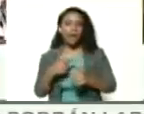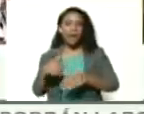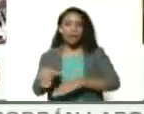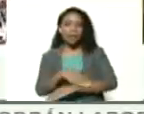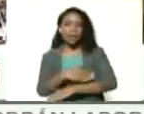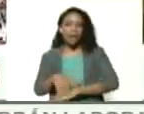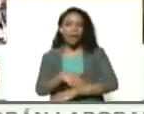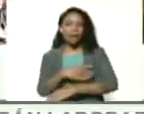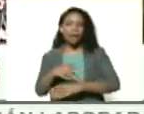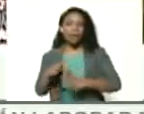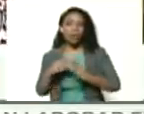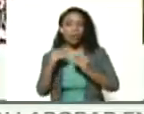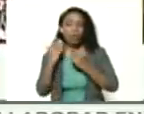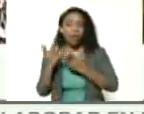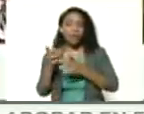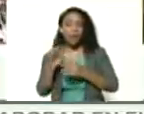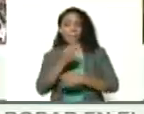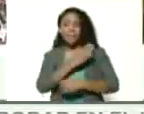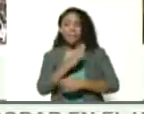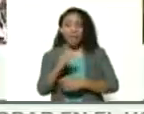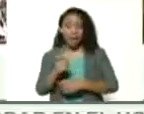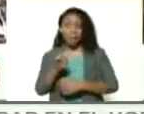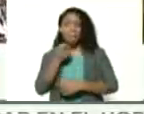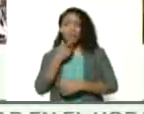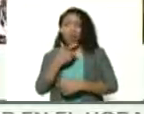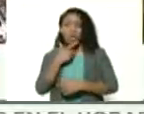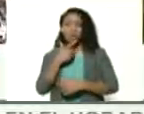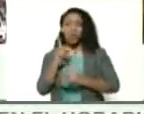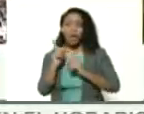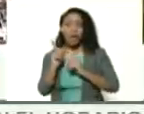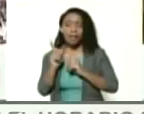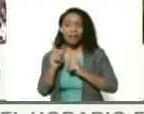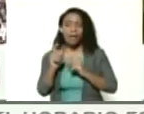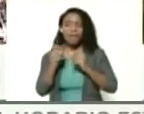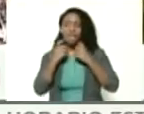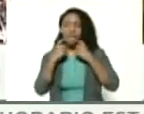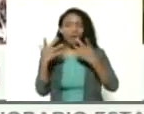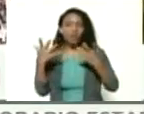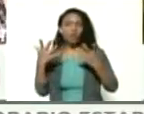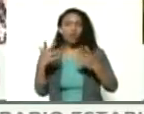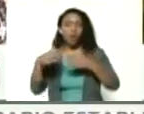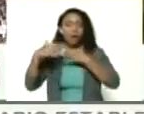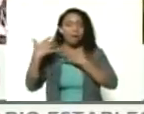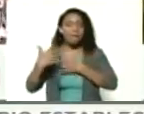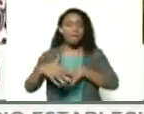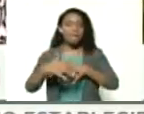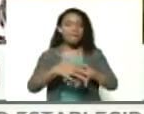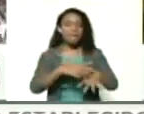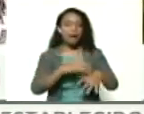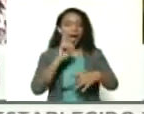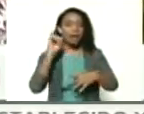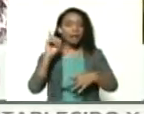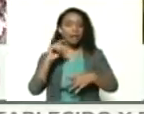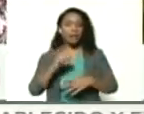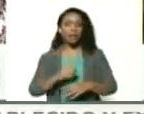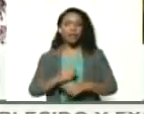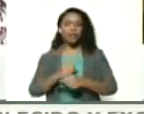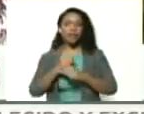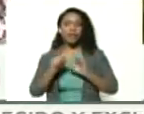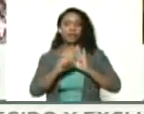avenidas. Ese bicentenario fue muy bonito, ¿no? Con el famoso desfile en los próceres. Nosotros tenemos